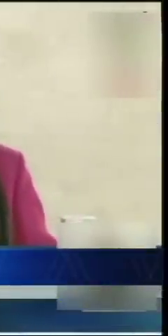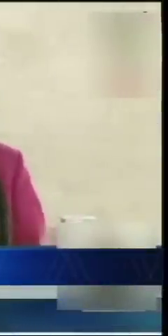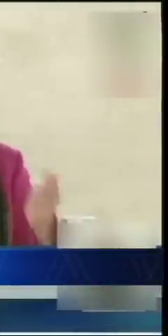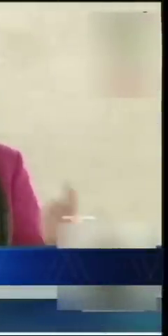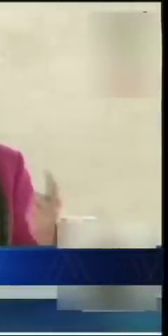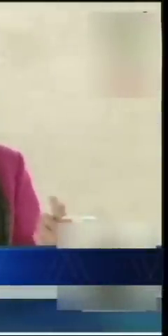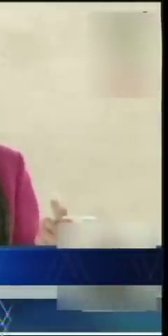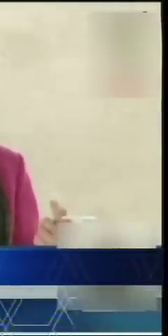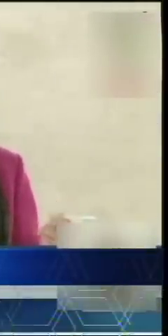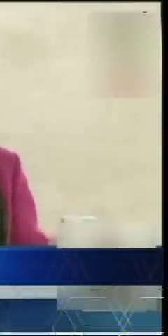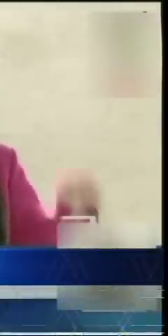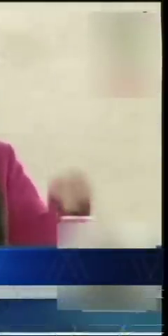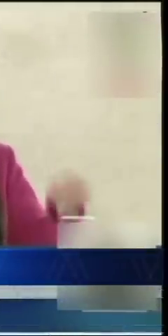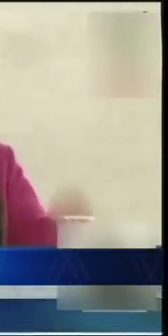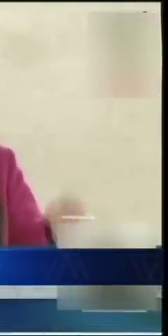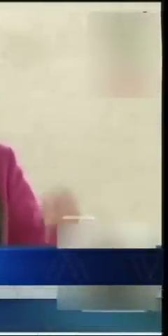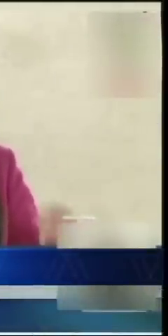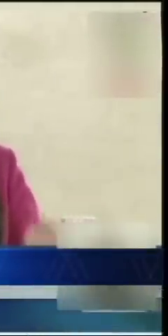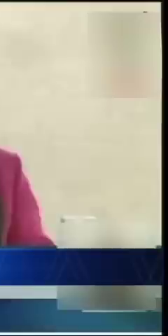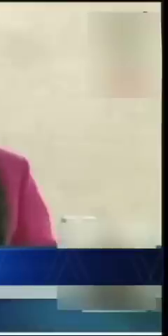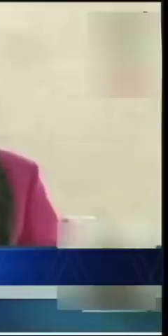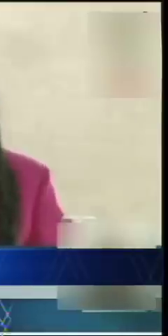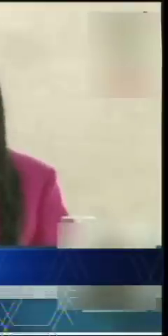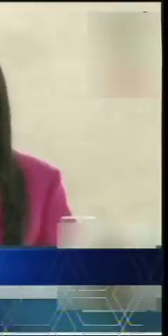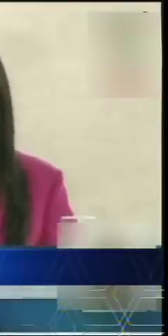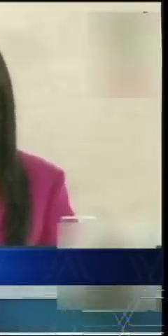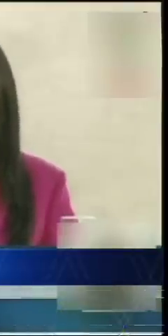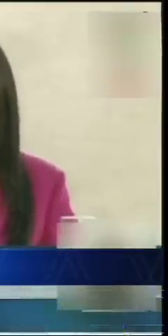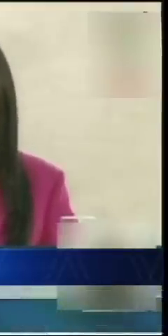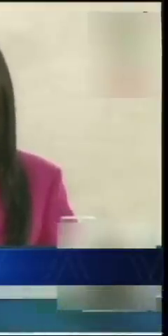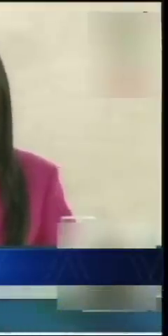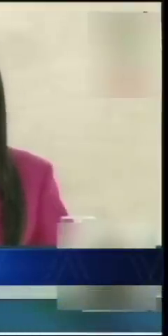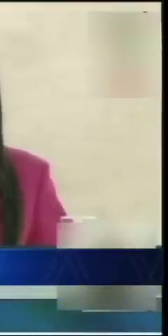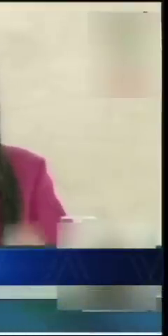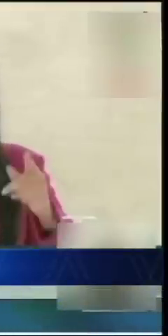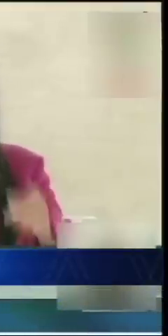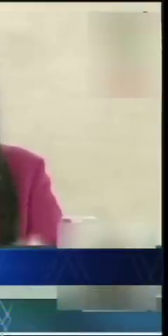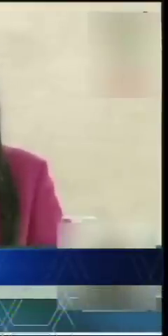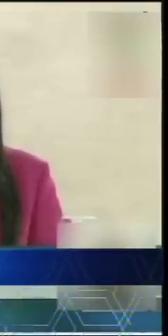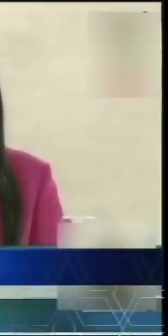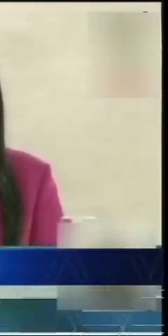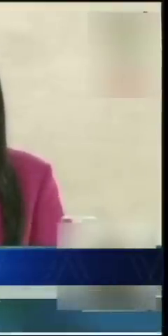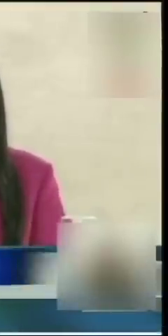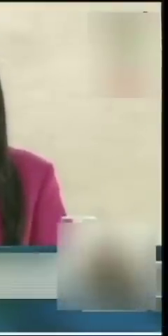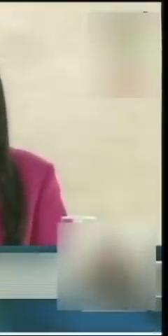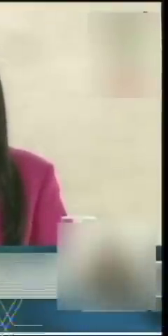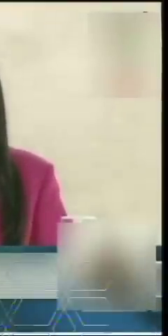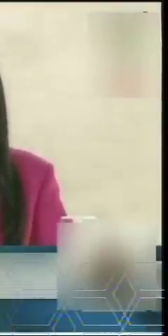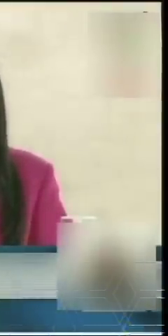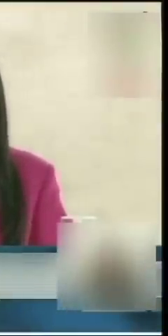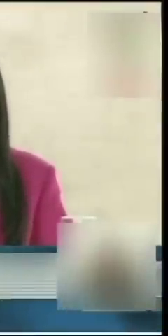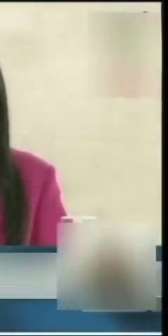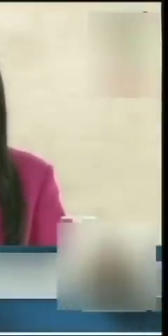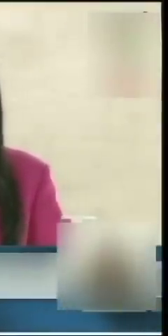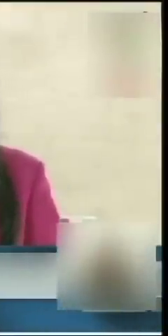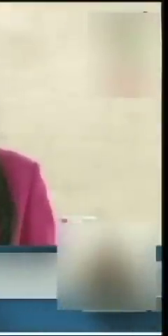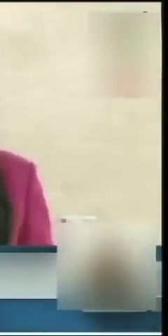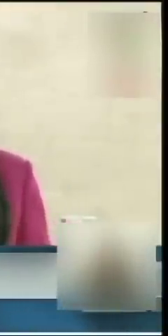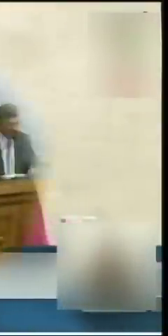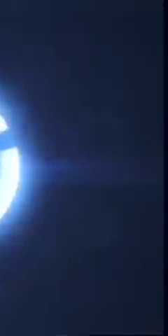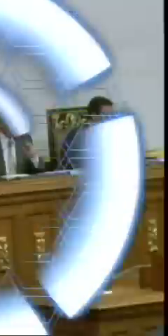Defiende derechos humanos. Canciller Delcy Rodríguez denunció ante la ONU la supuesta inconstitucionalidad de la ley de amnistía.